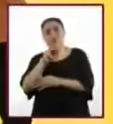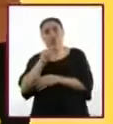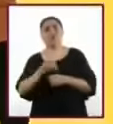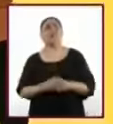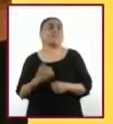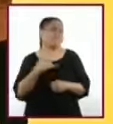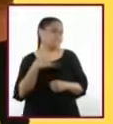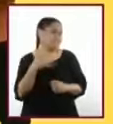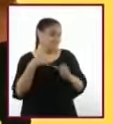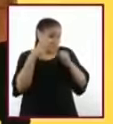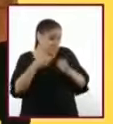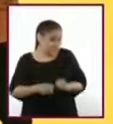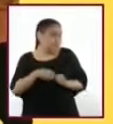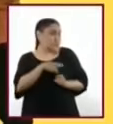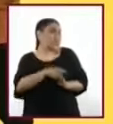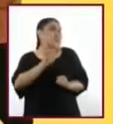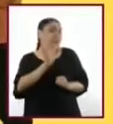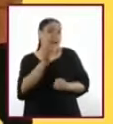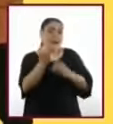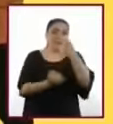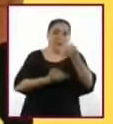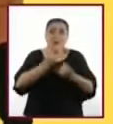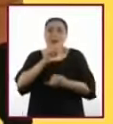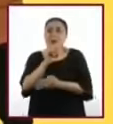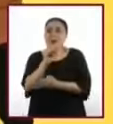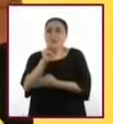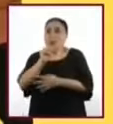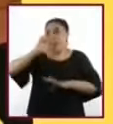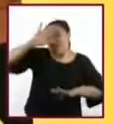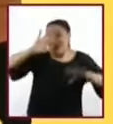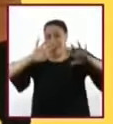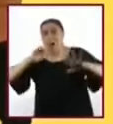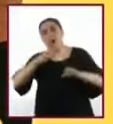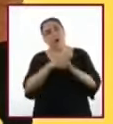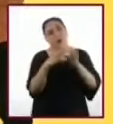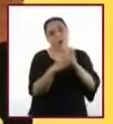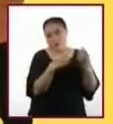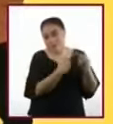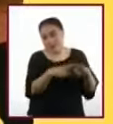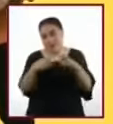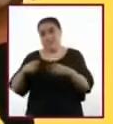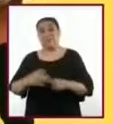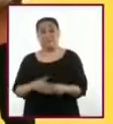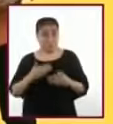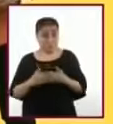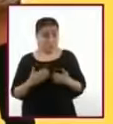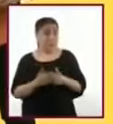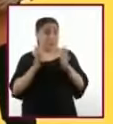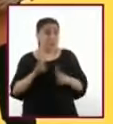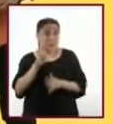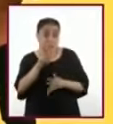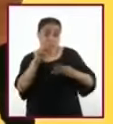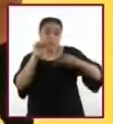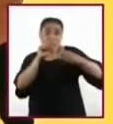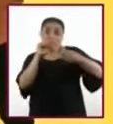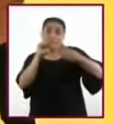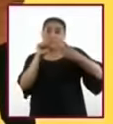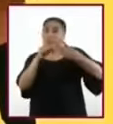Seguramente ustedes también han jugado con su sombra y la sombra de diversos objetos. Ahora bien, hemos visto 3 recursos